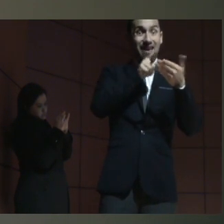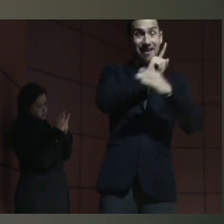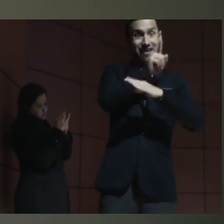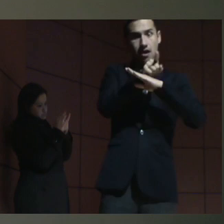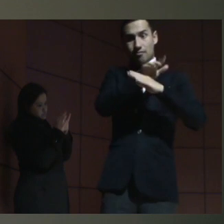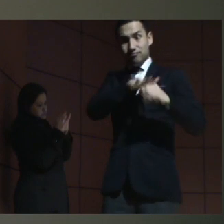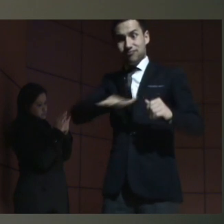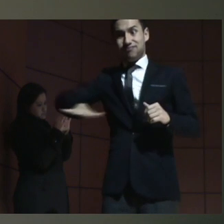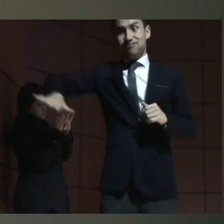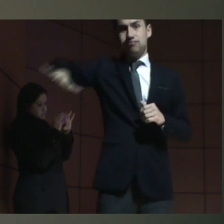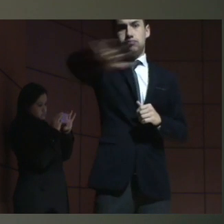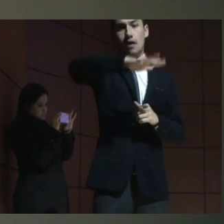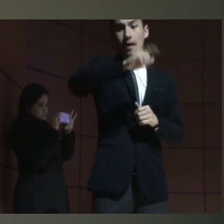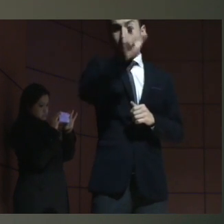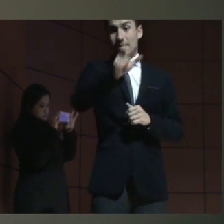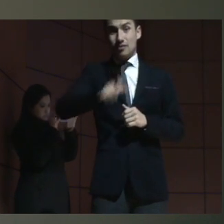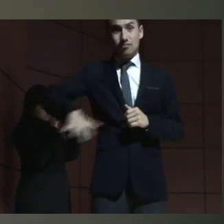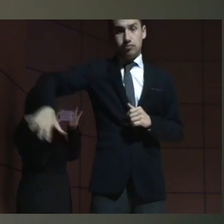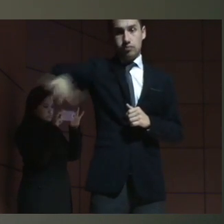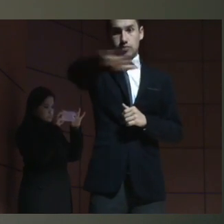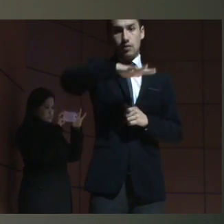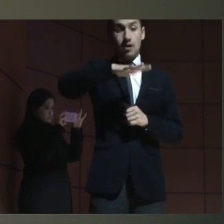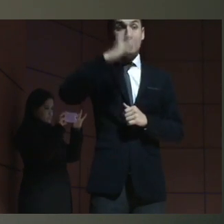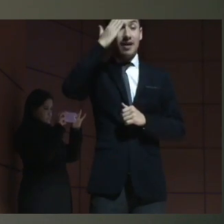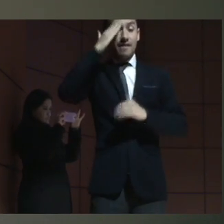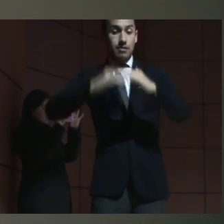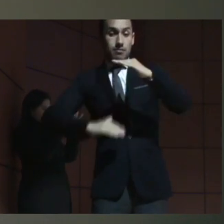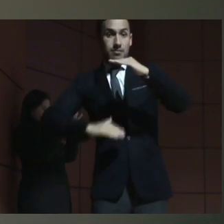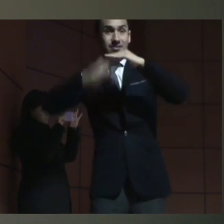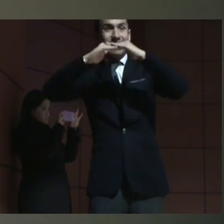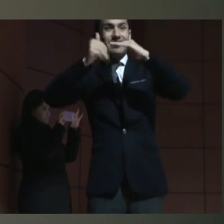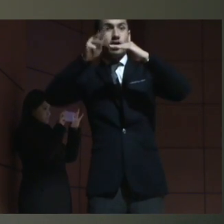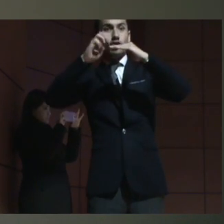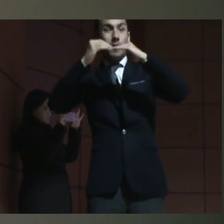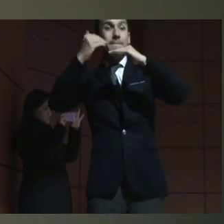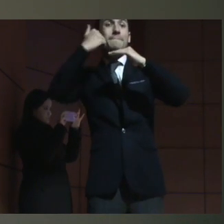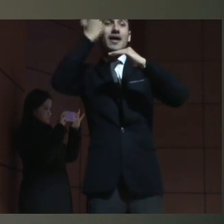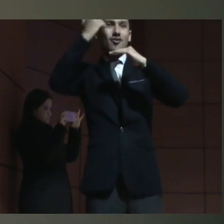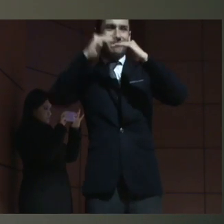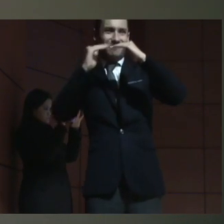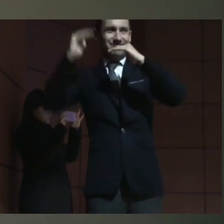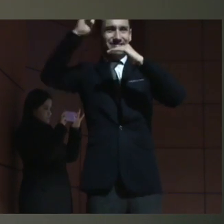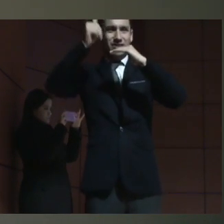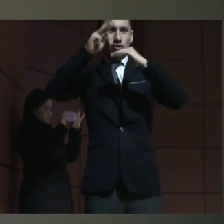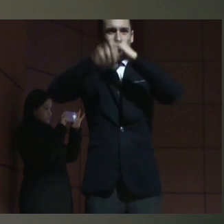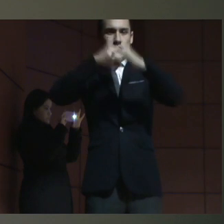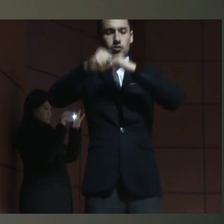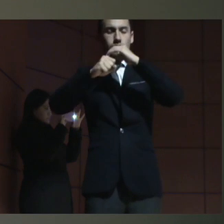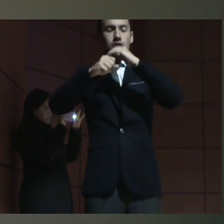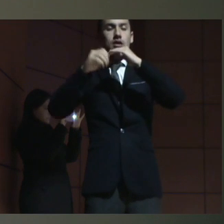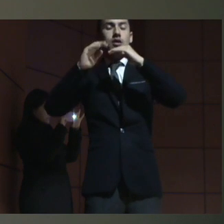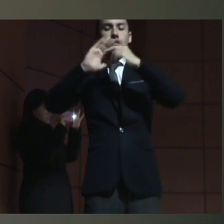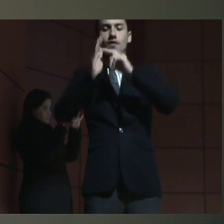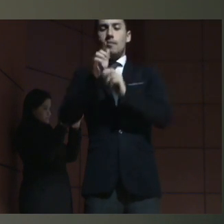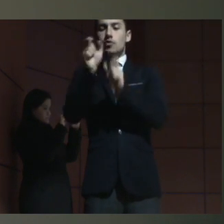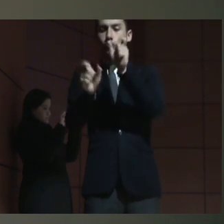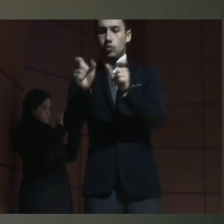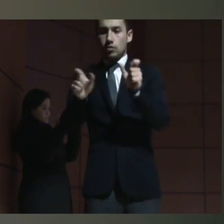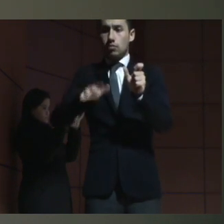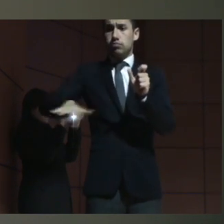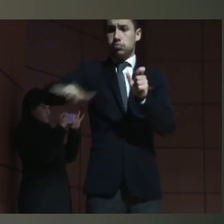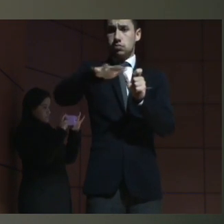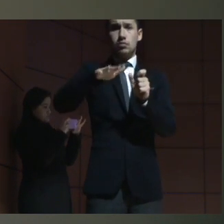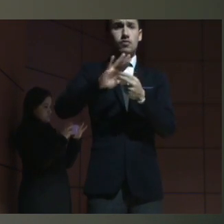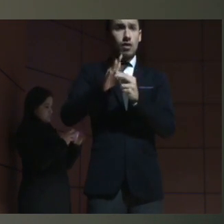que llegando a la mayoría de edad que son los 18 años se van a entender que son personas sujetos plenamente